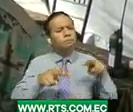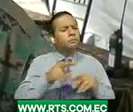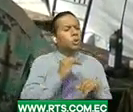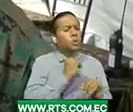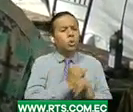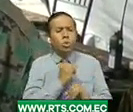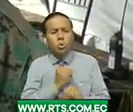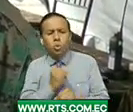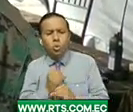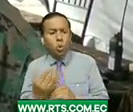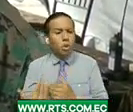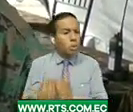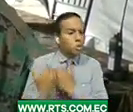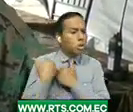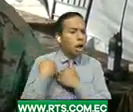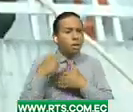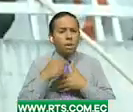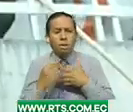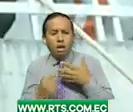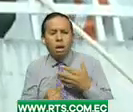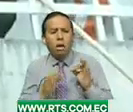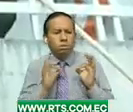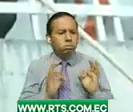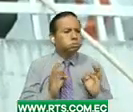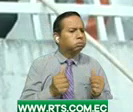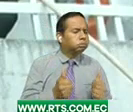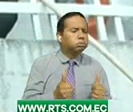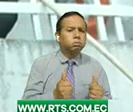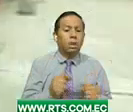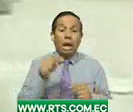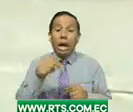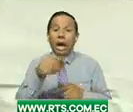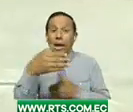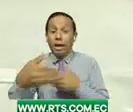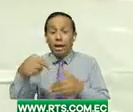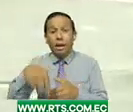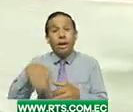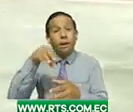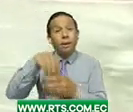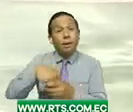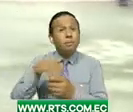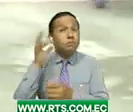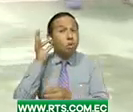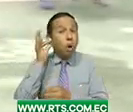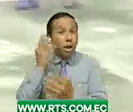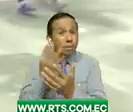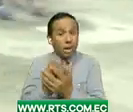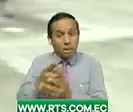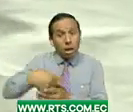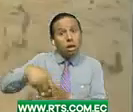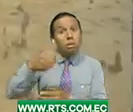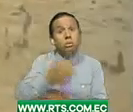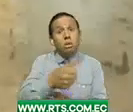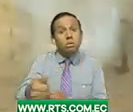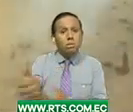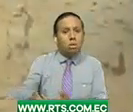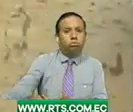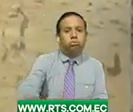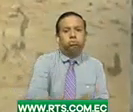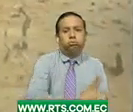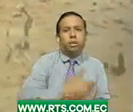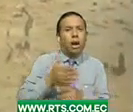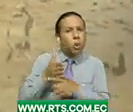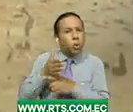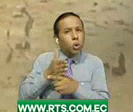con sus misiones, con sus tareas. Además, desde el pabellón de mujeres se realizó la entrega de 27 armas cortopunzantes que tenían en su poder, recalcando